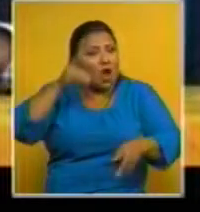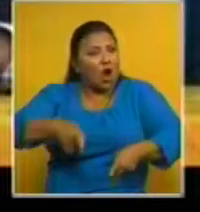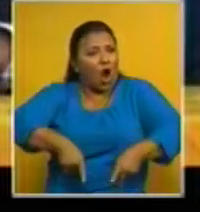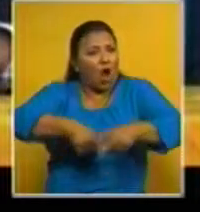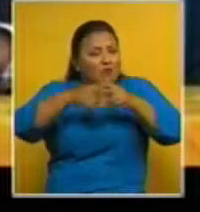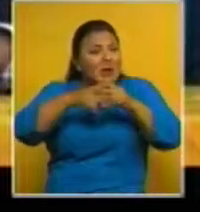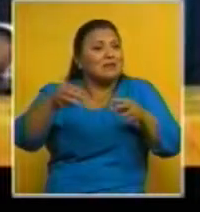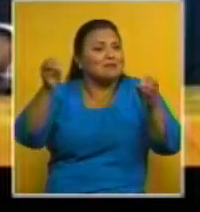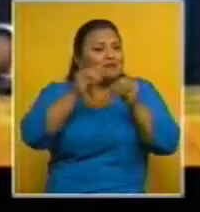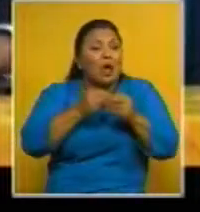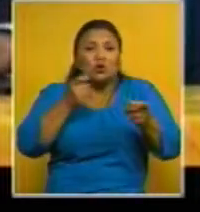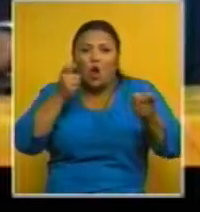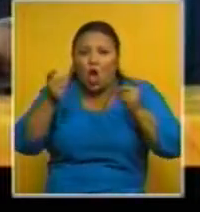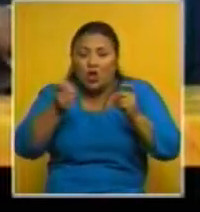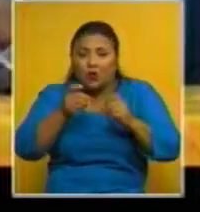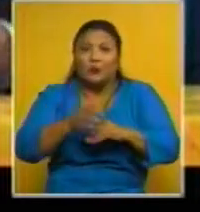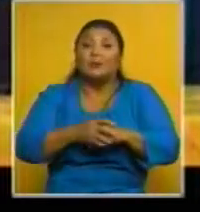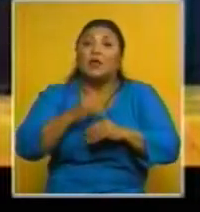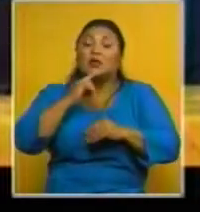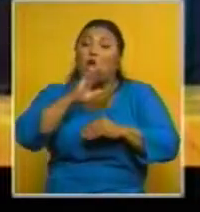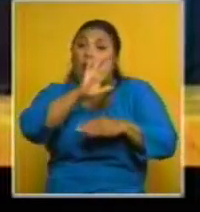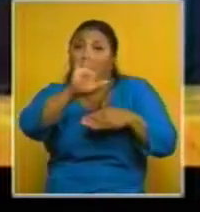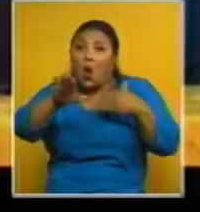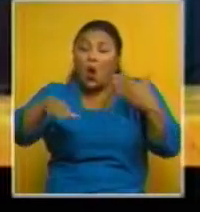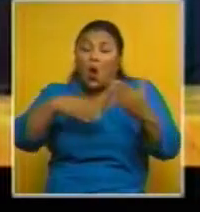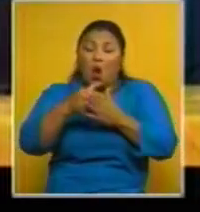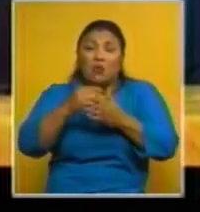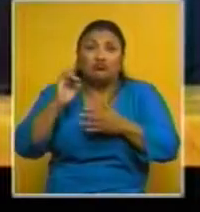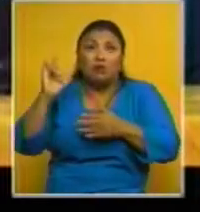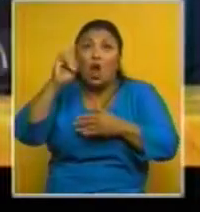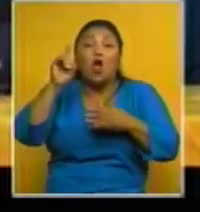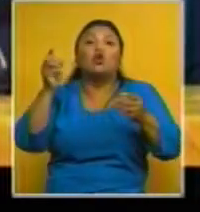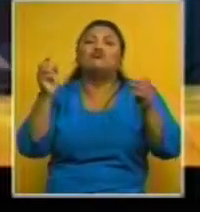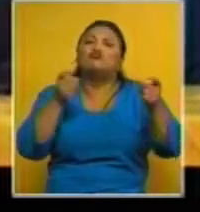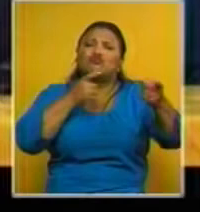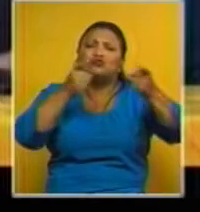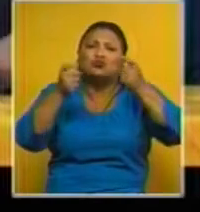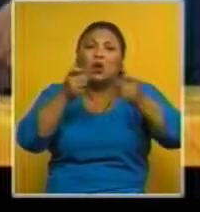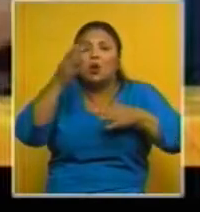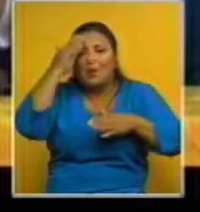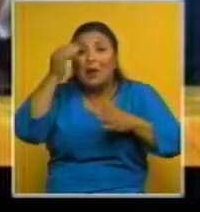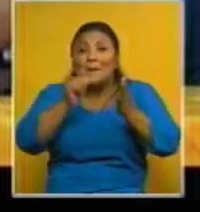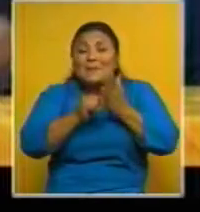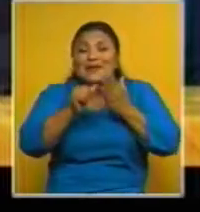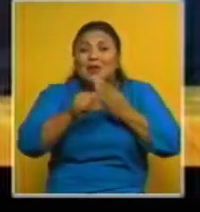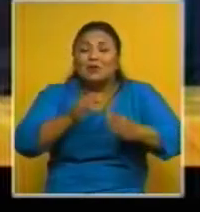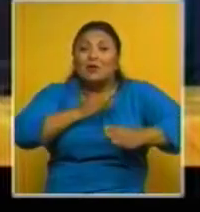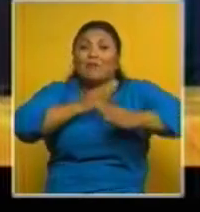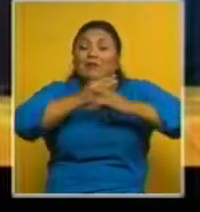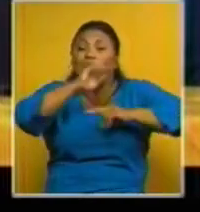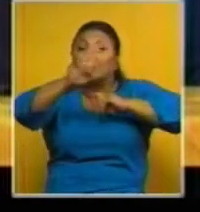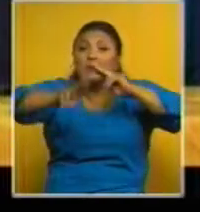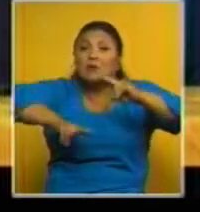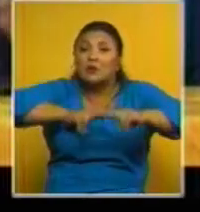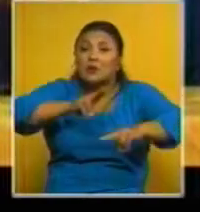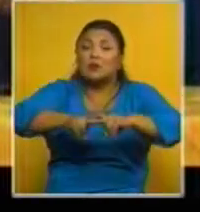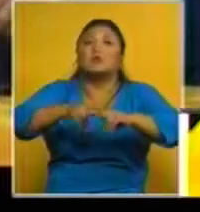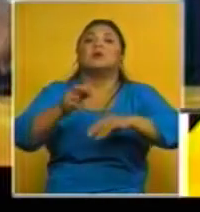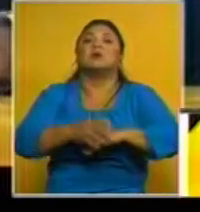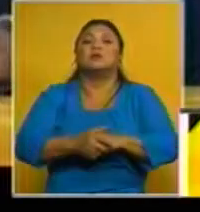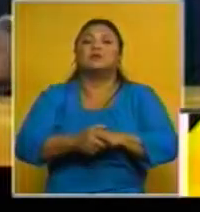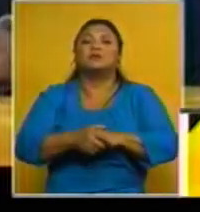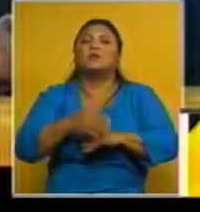ámbito. Estos vuelos son controlados por el Ministerio de Defensa Nacional